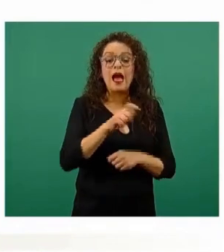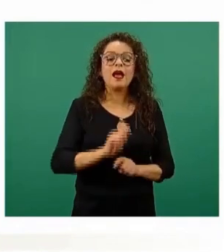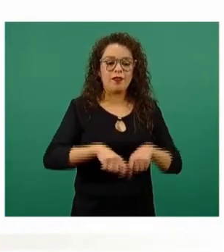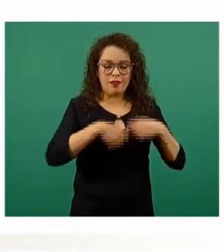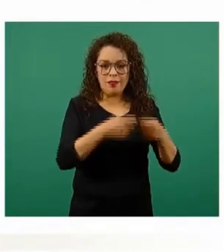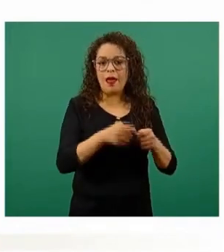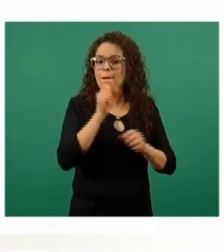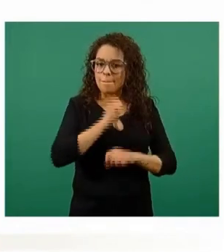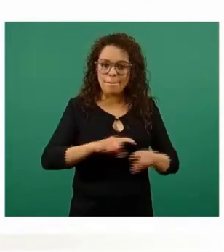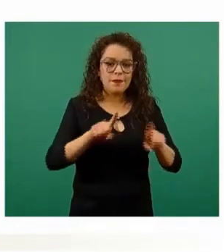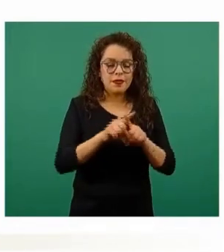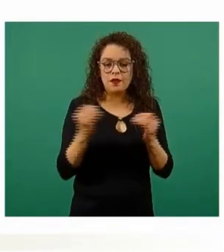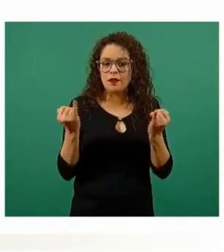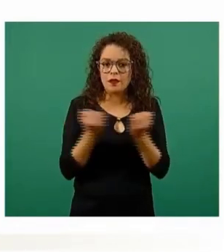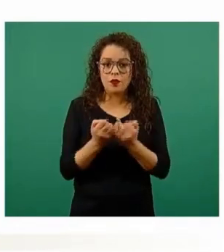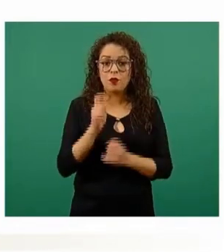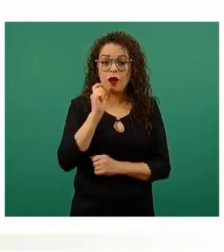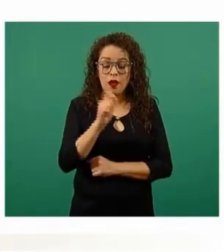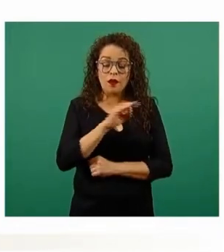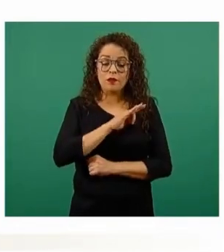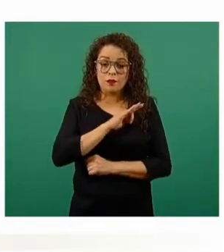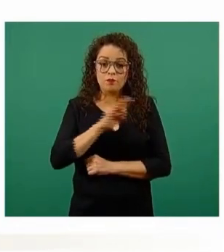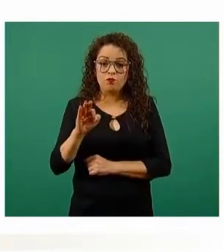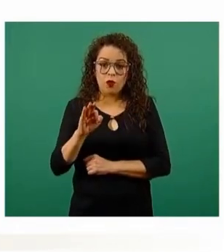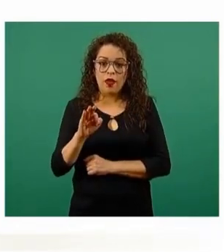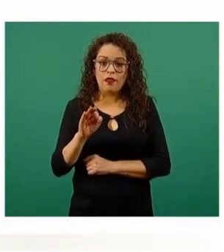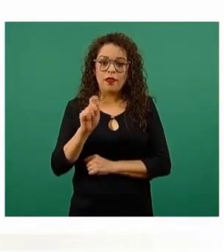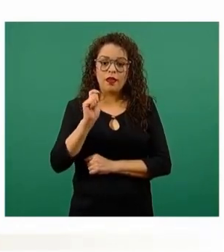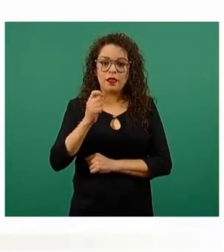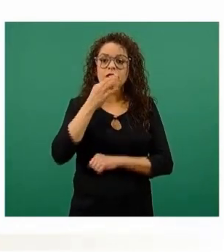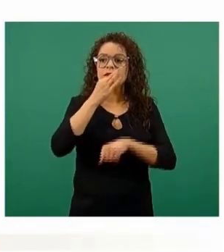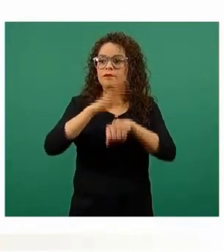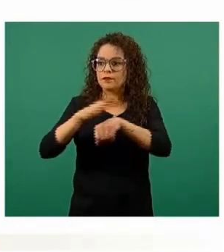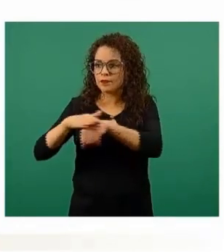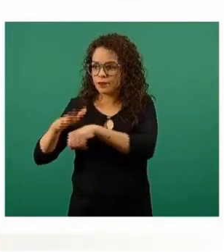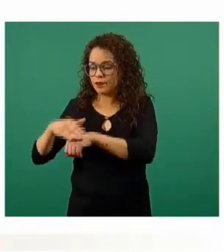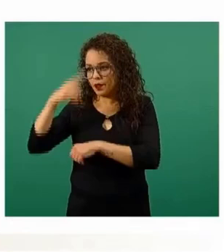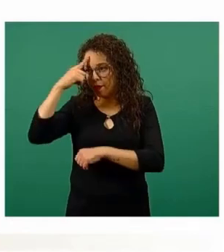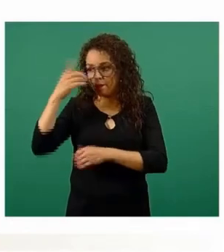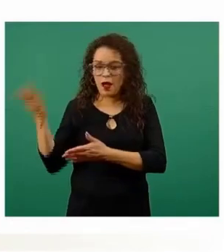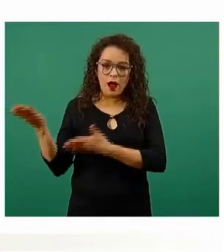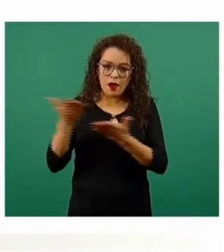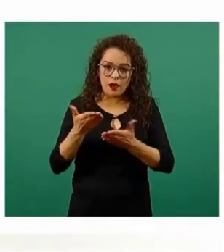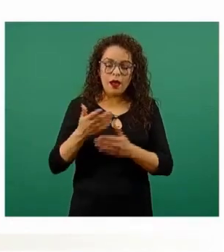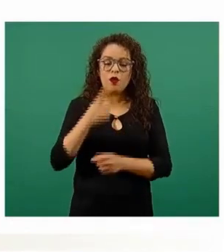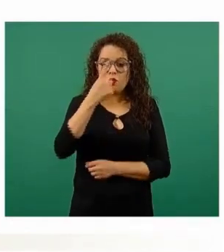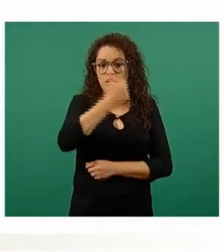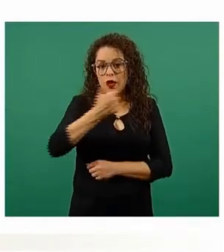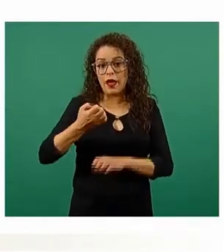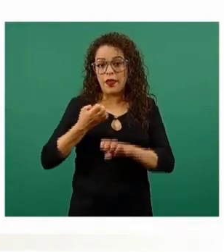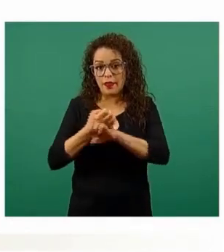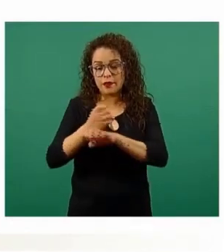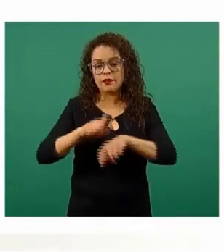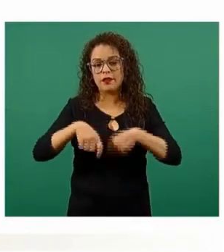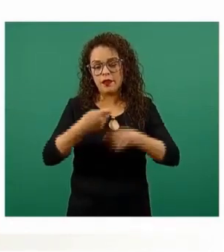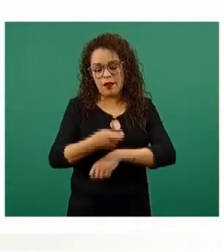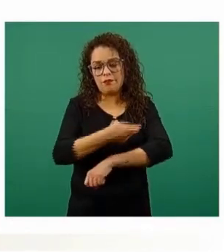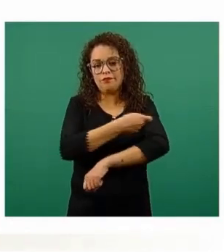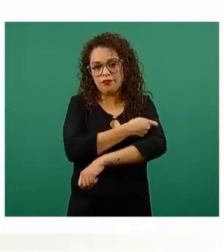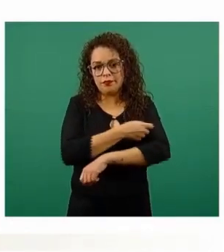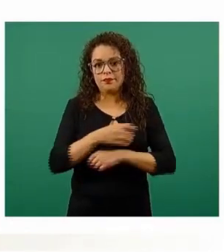tener una capacidad de convocatoria y de definición de la meta de cada uno de los estados tanto de en